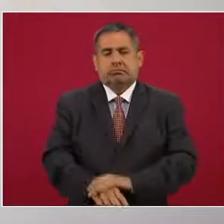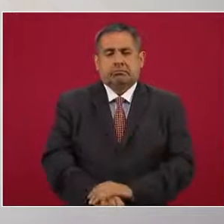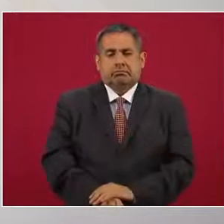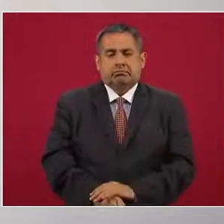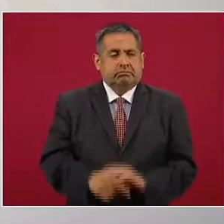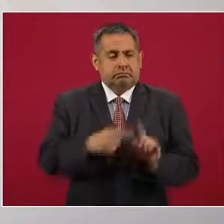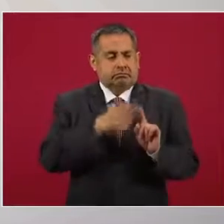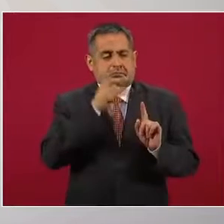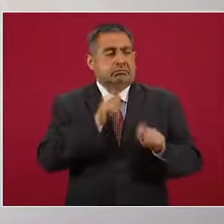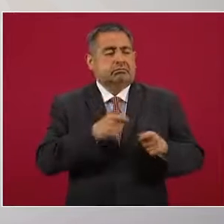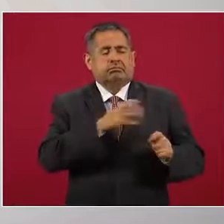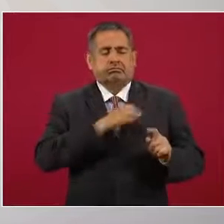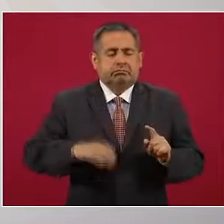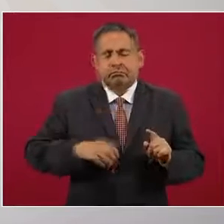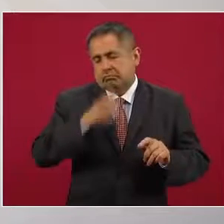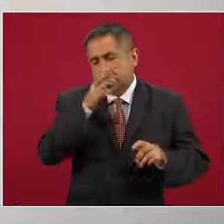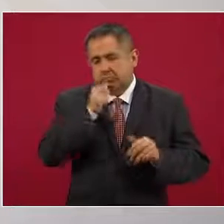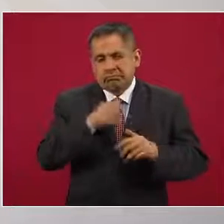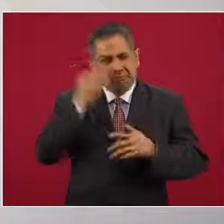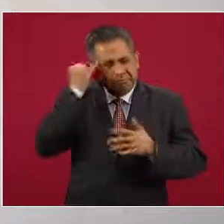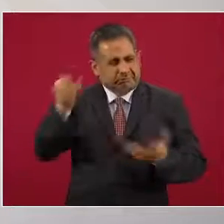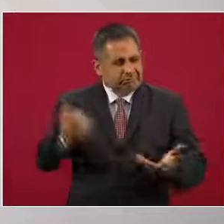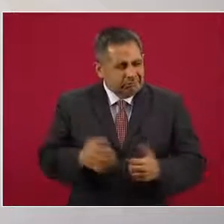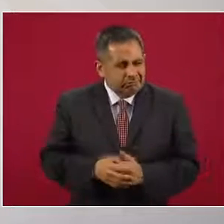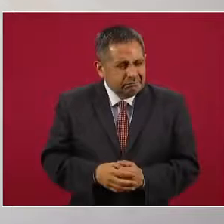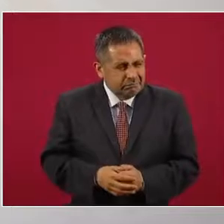ser candidato. Imagínense,